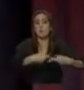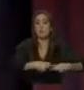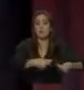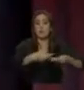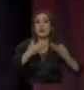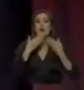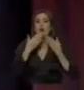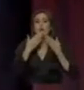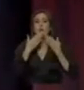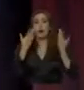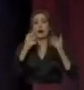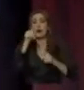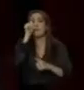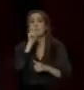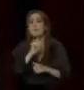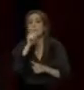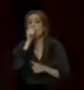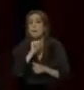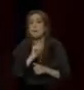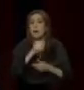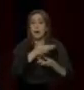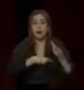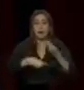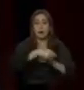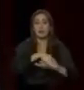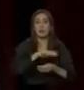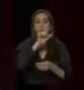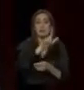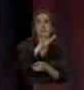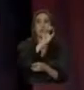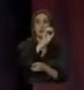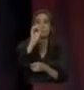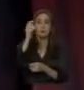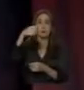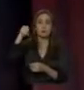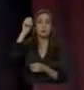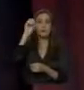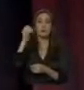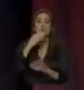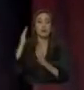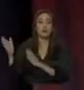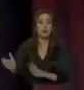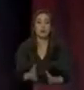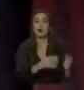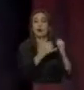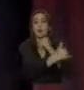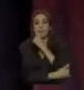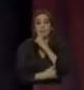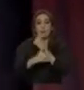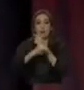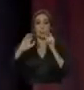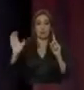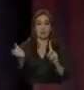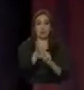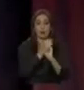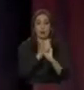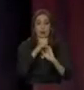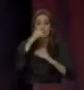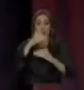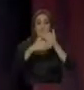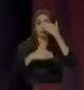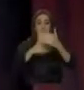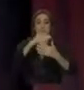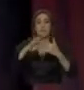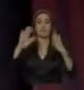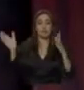privada. Esa inversión es del 100% privada y va a permitir al país alcanzar en la transición